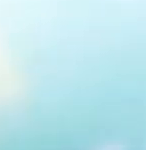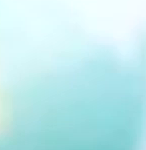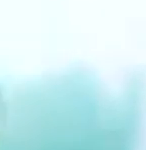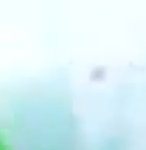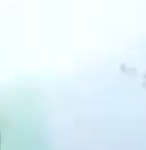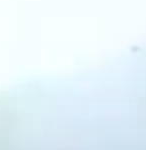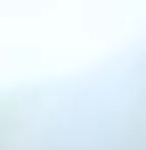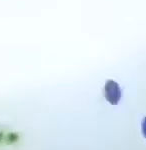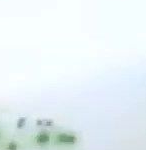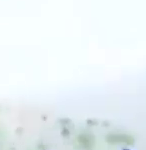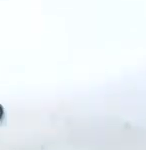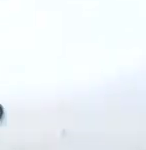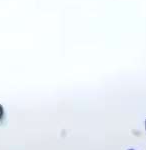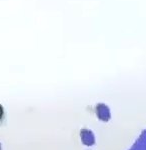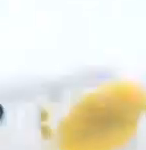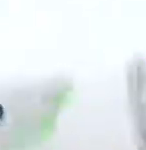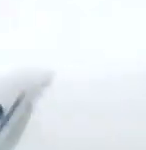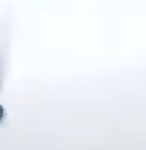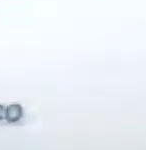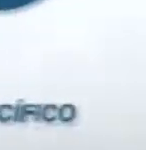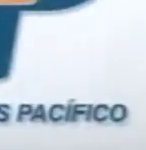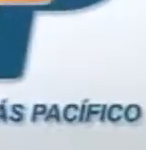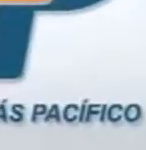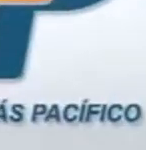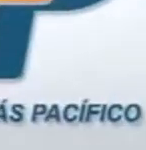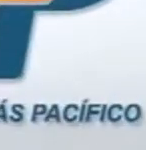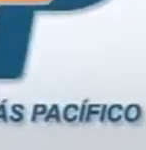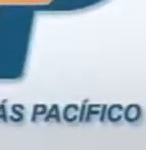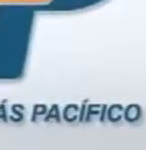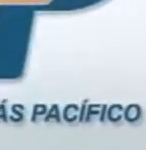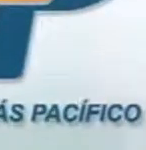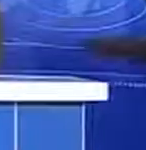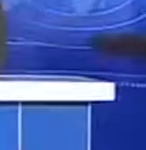más pacífico es el noticiero original mundialista.